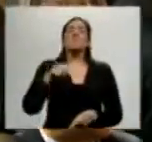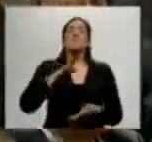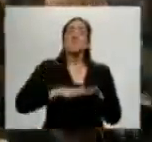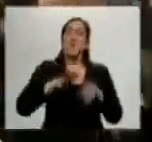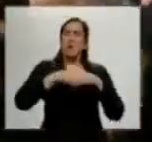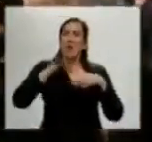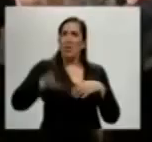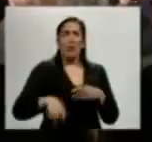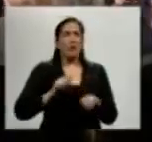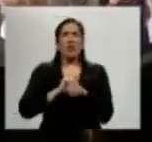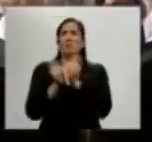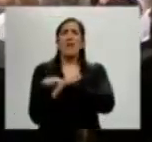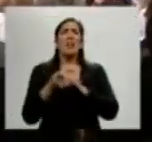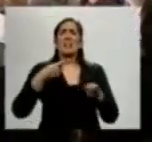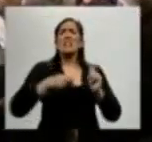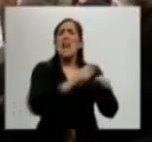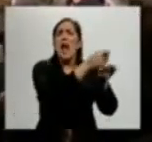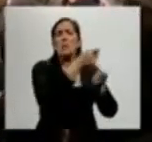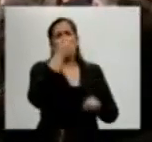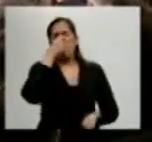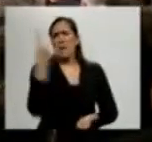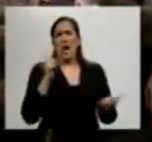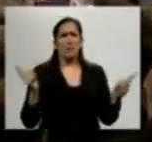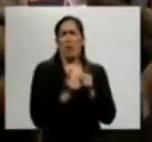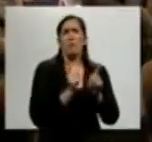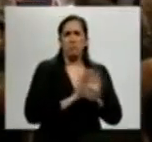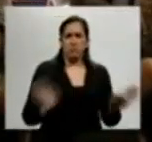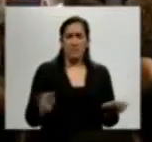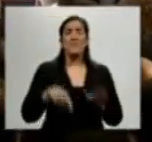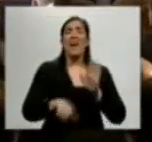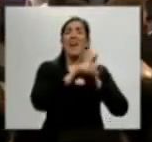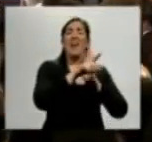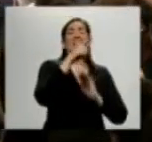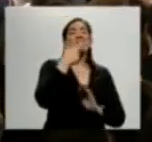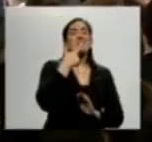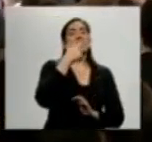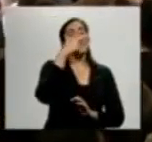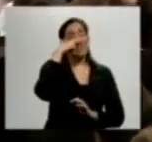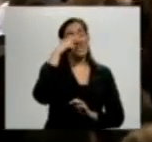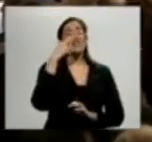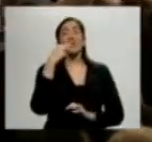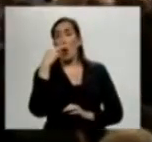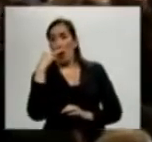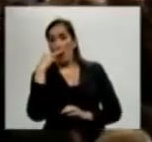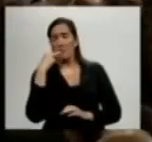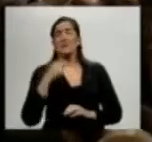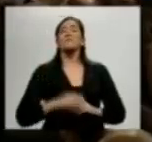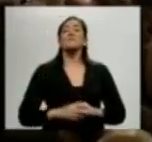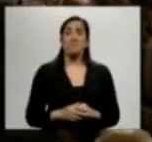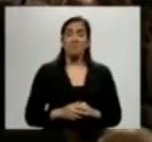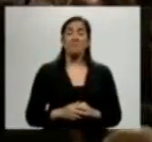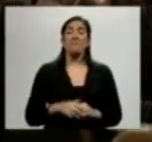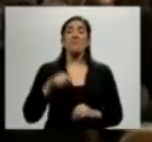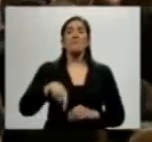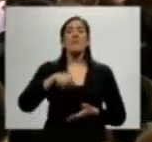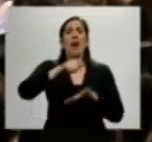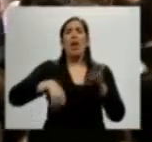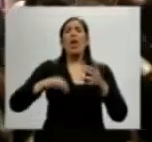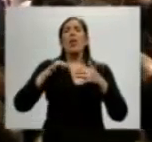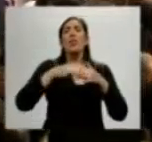La última gran modificación del divorcio la había efectuado precisamente la ley 17.711 que establecía el divorcio